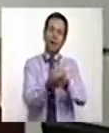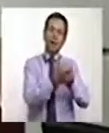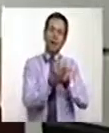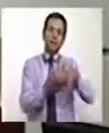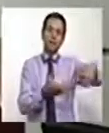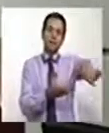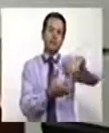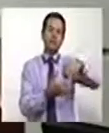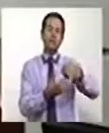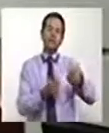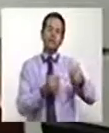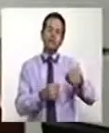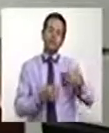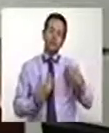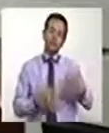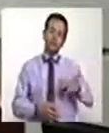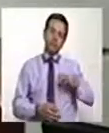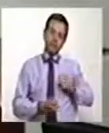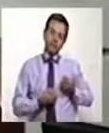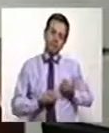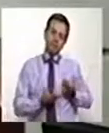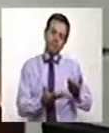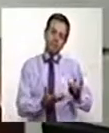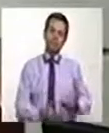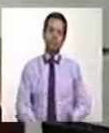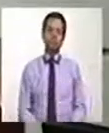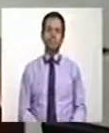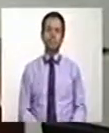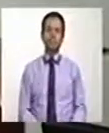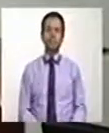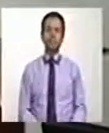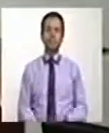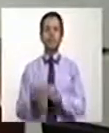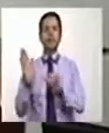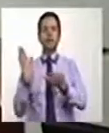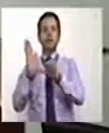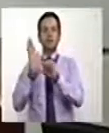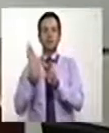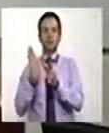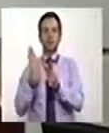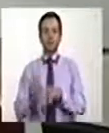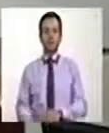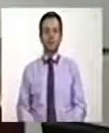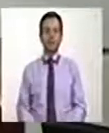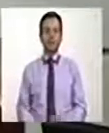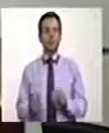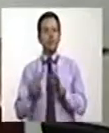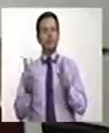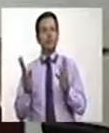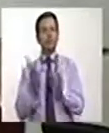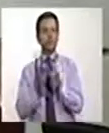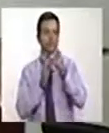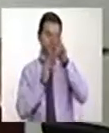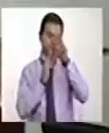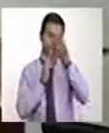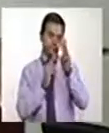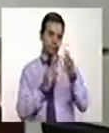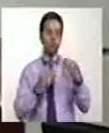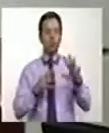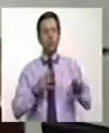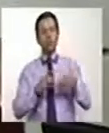les hace llegar su voz de condolencia. Artículo segundo, el Senado de la República exalta la labor